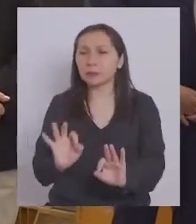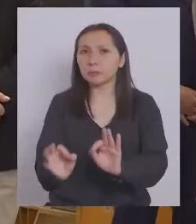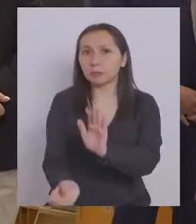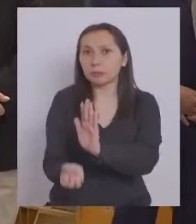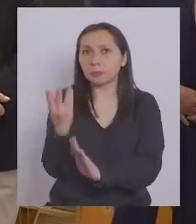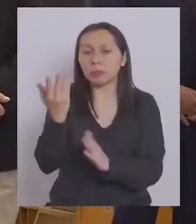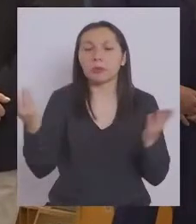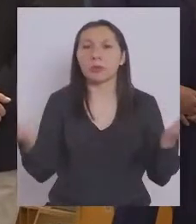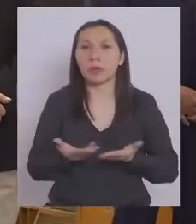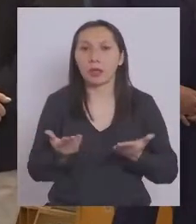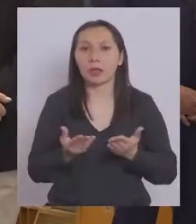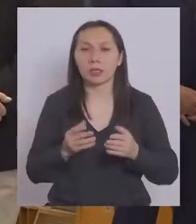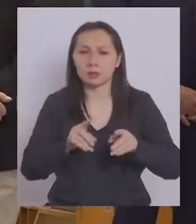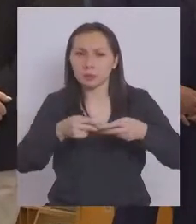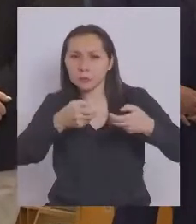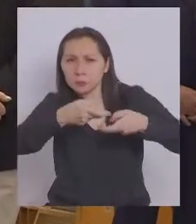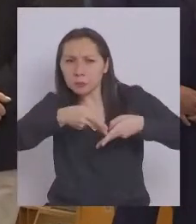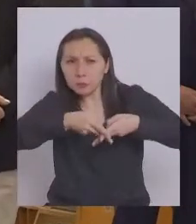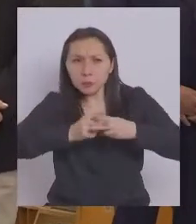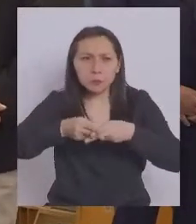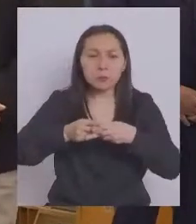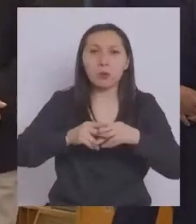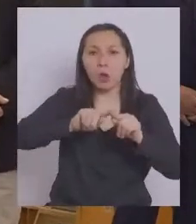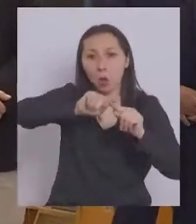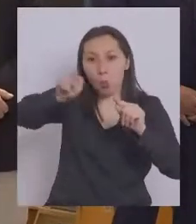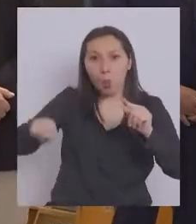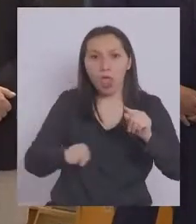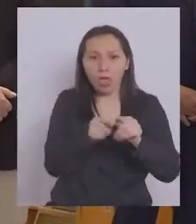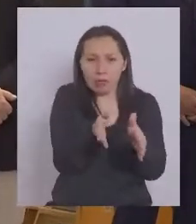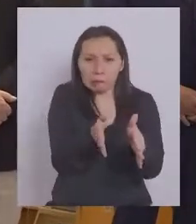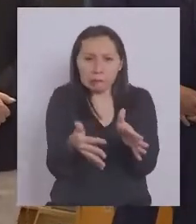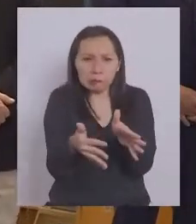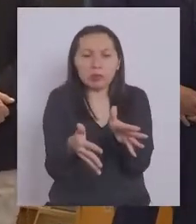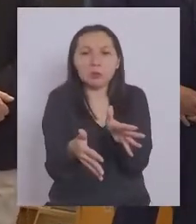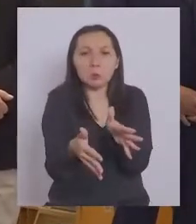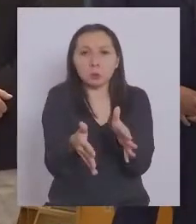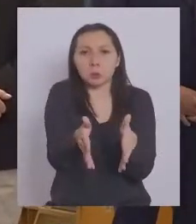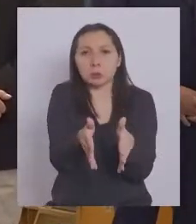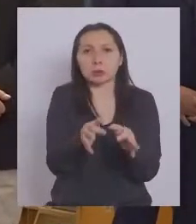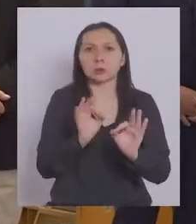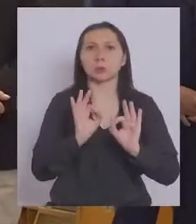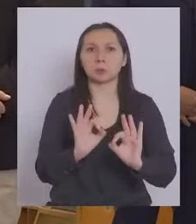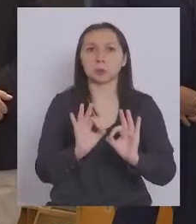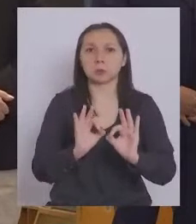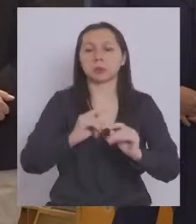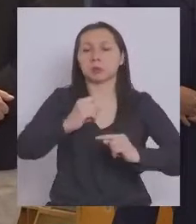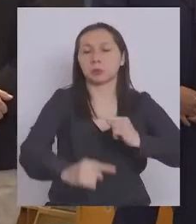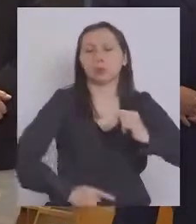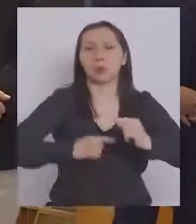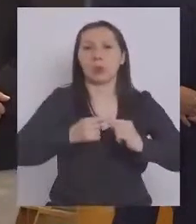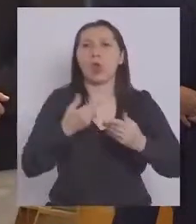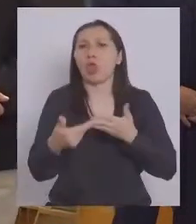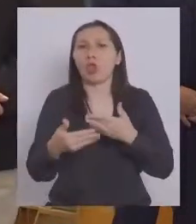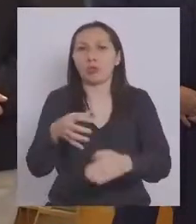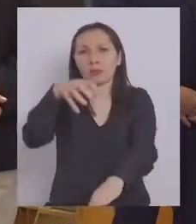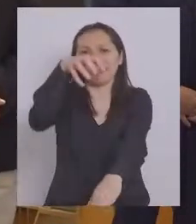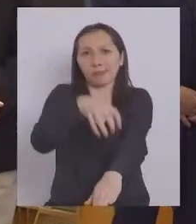por ejemplo, hacer alineamientos de las ruedas, va a estar instalada en la región del